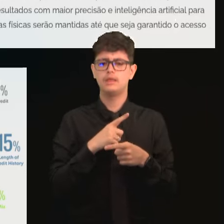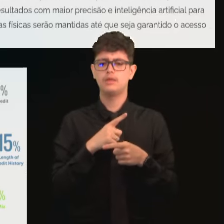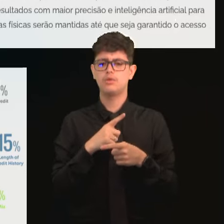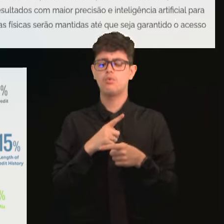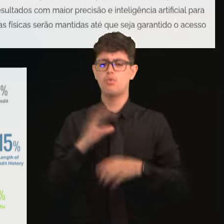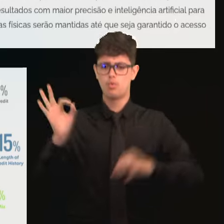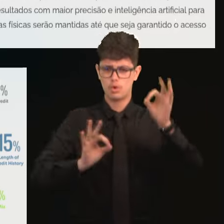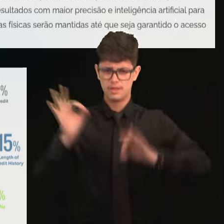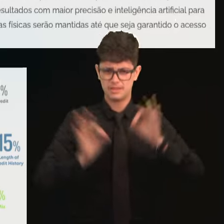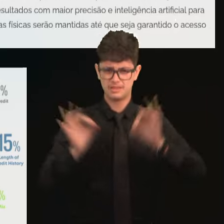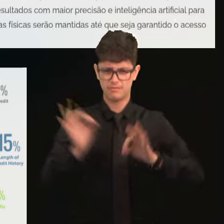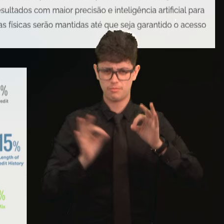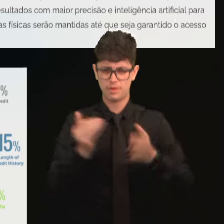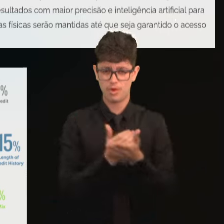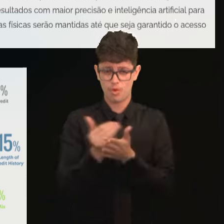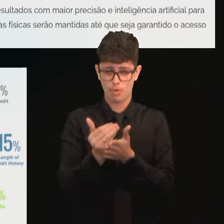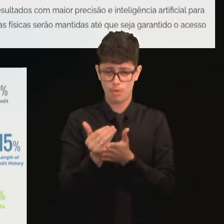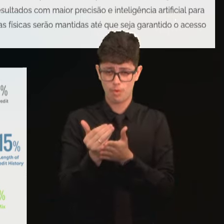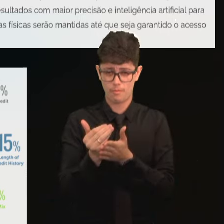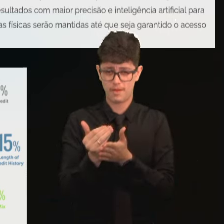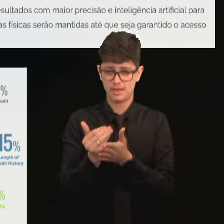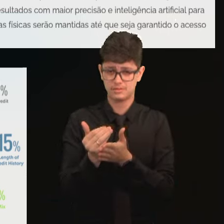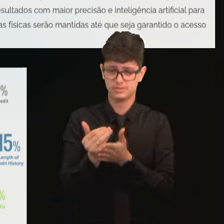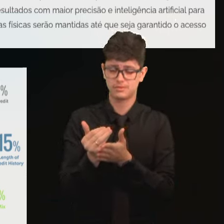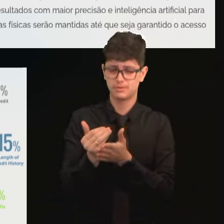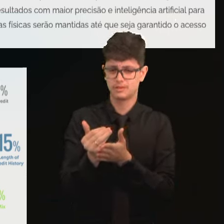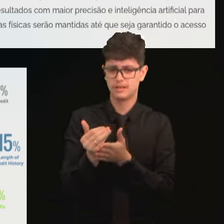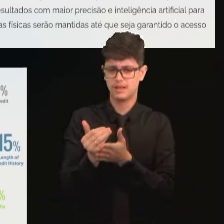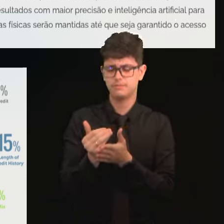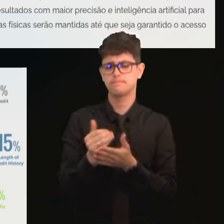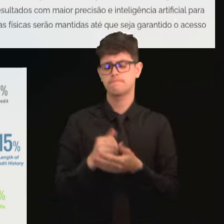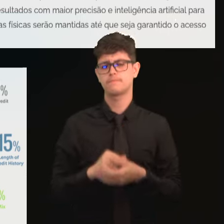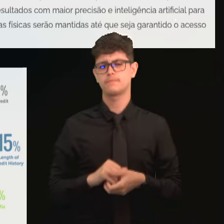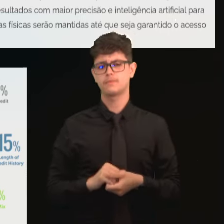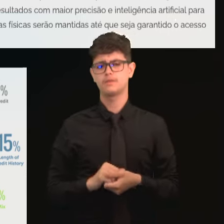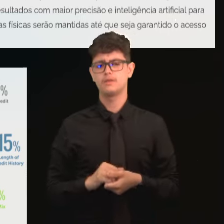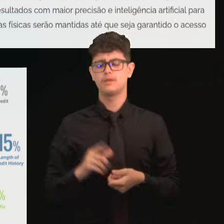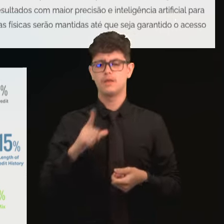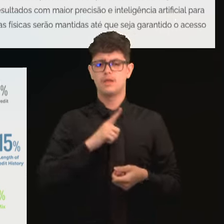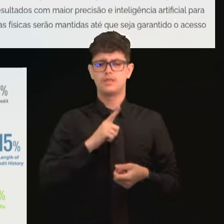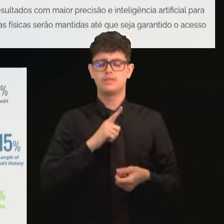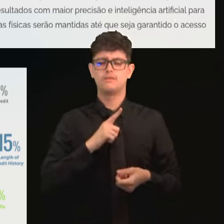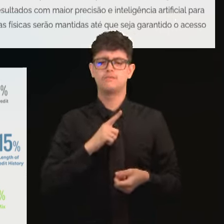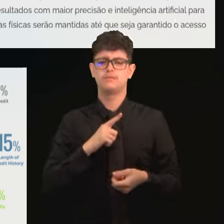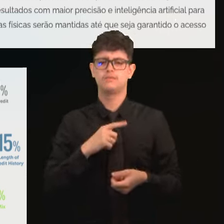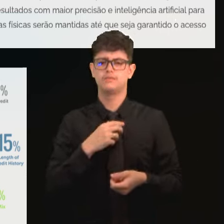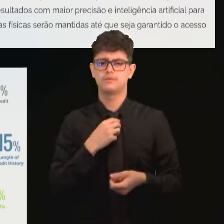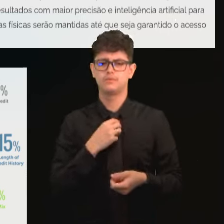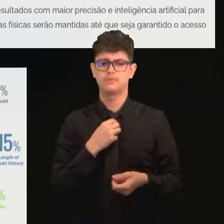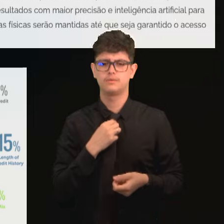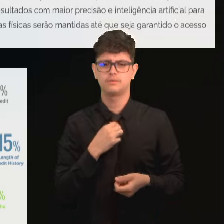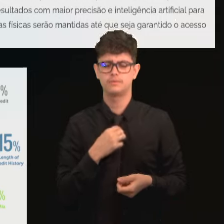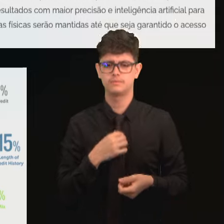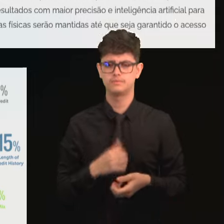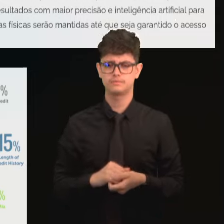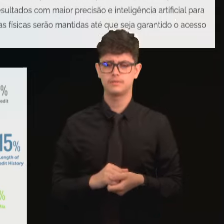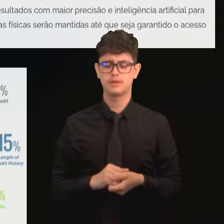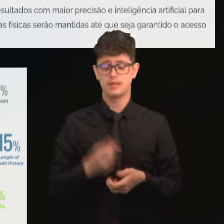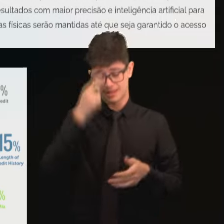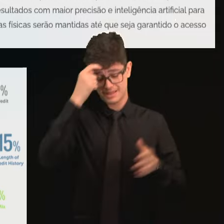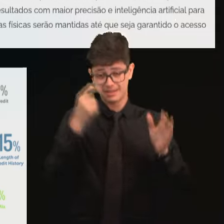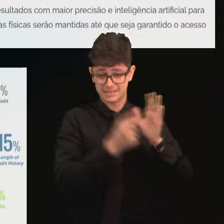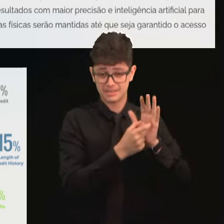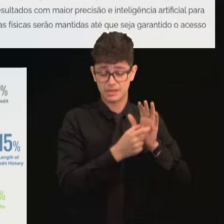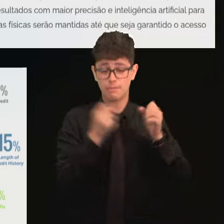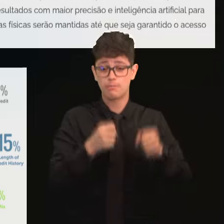hechas durante el desarrollo del modelo. Si eso no es considerado, las decisiones apoyadas por modelos de Machine Learning y de